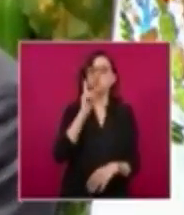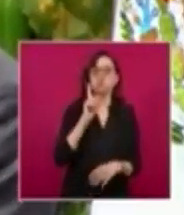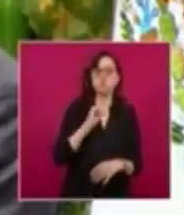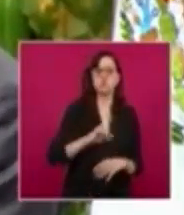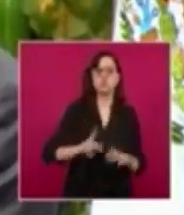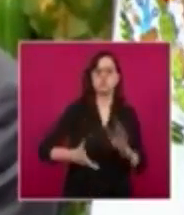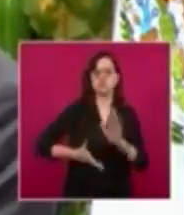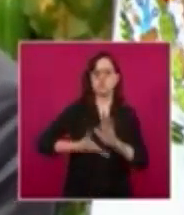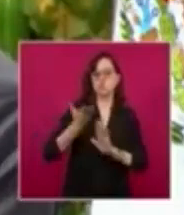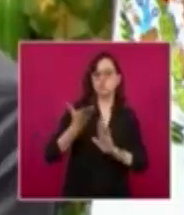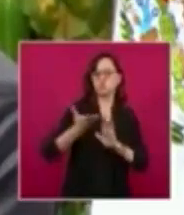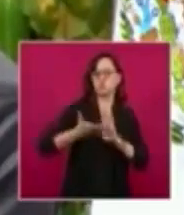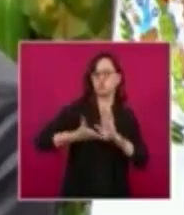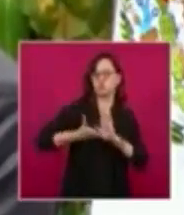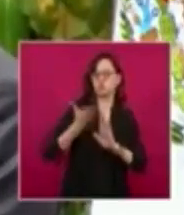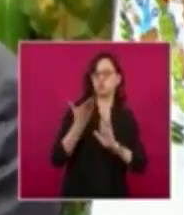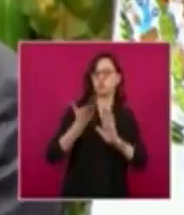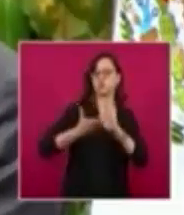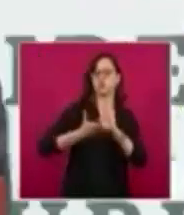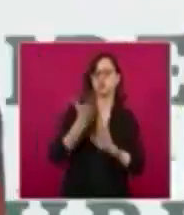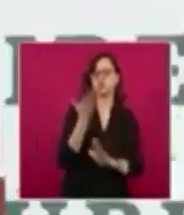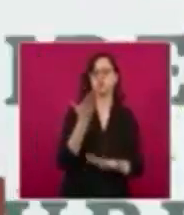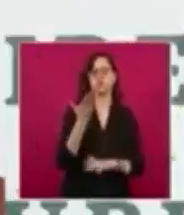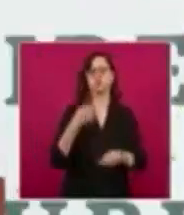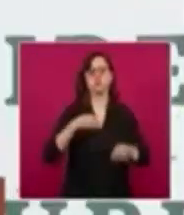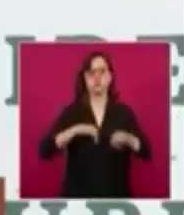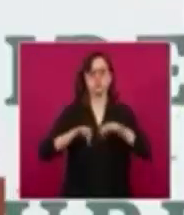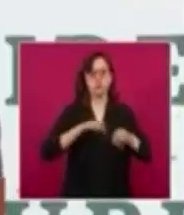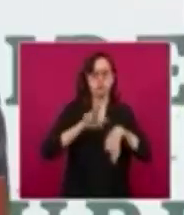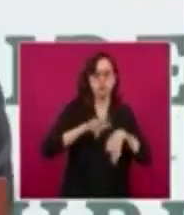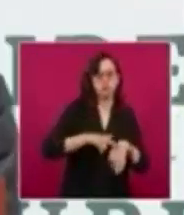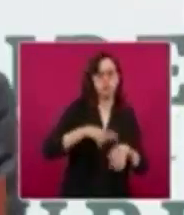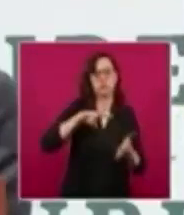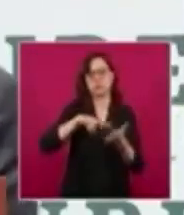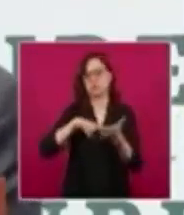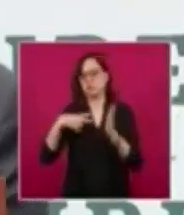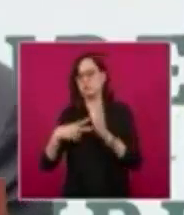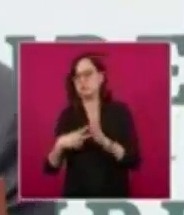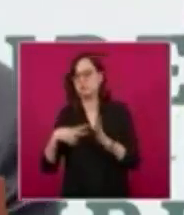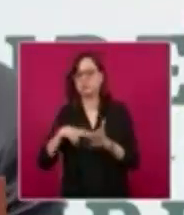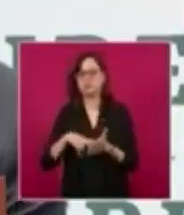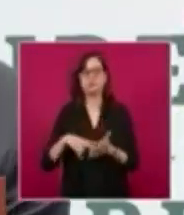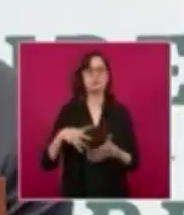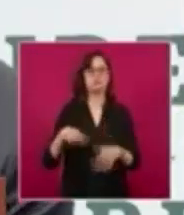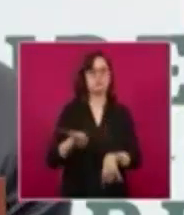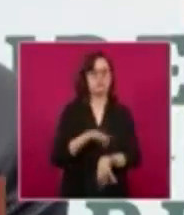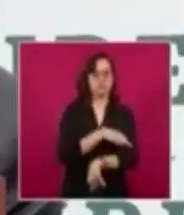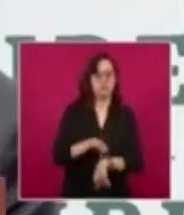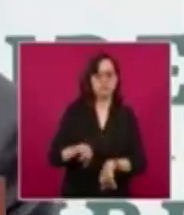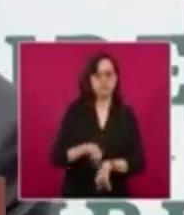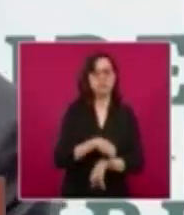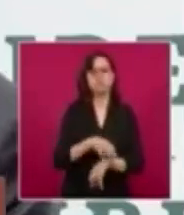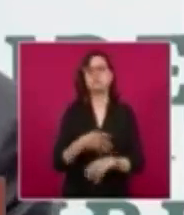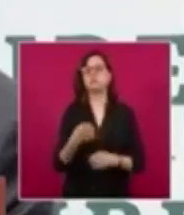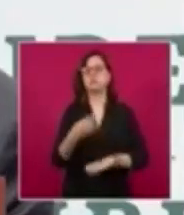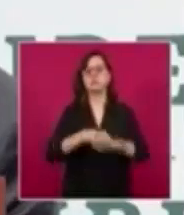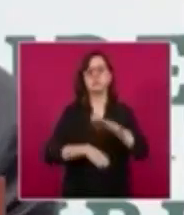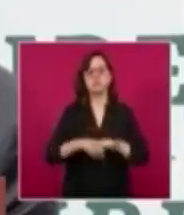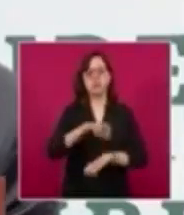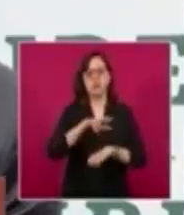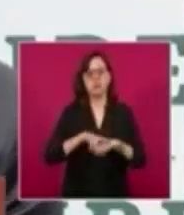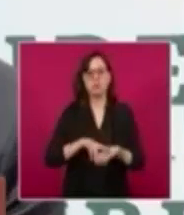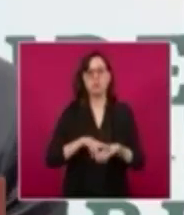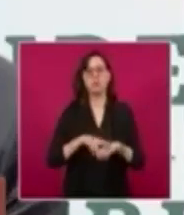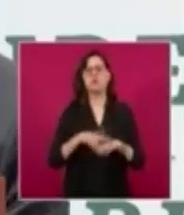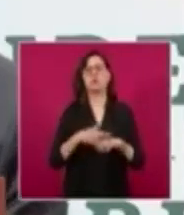por más que uno le guste las cifras en pobreza, en desigualdad, en corrupción, en impunidad, en crecimiento, pues no las encuentra.